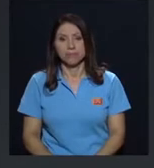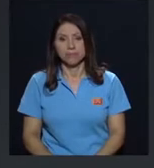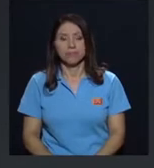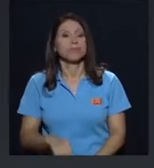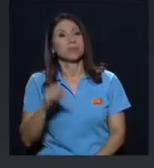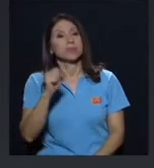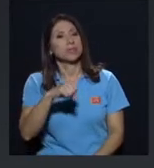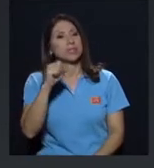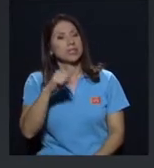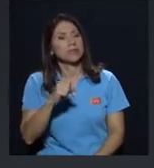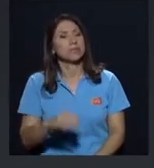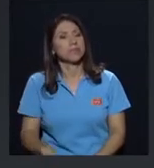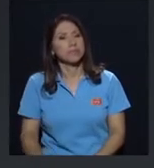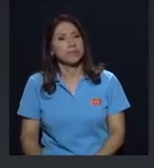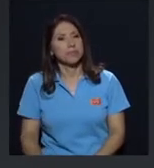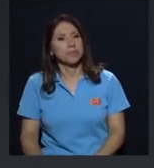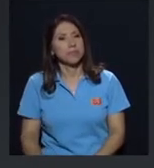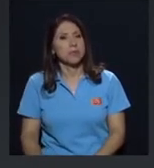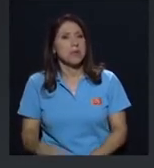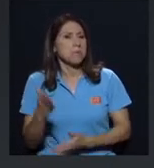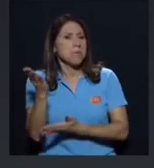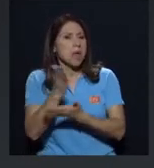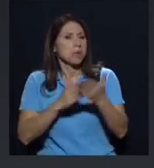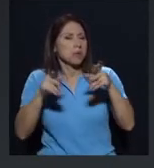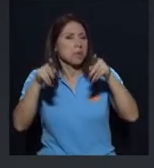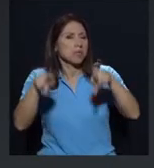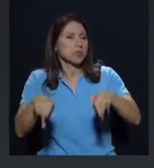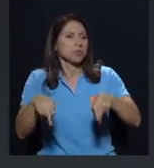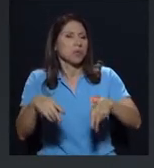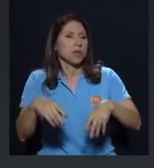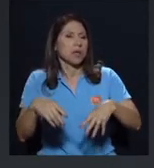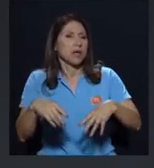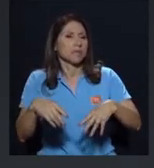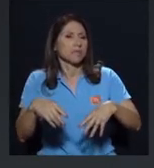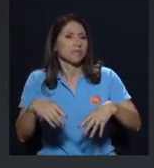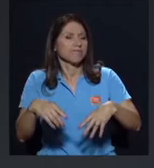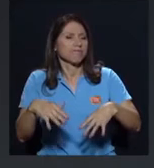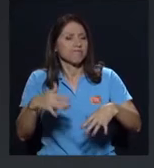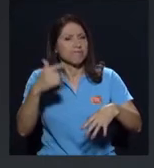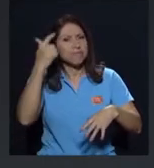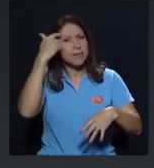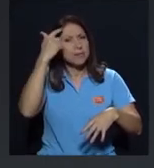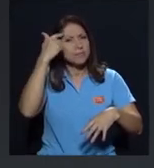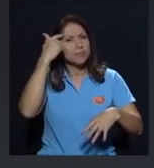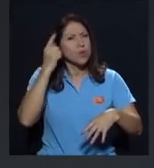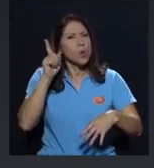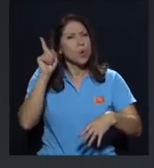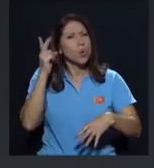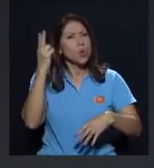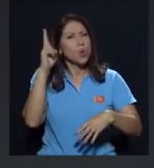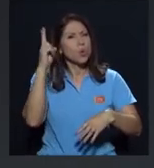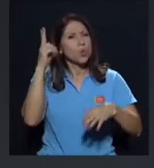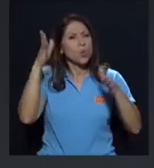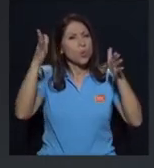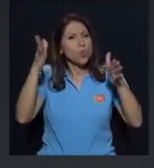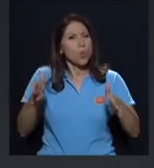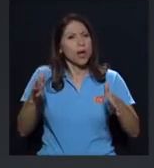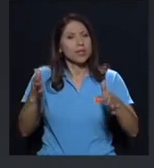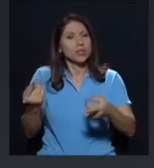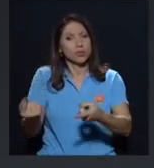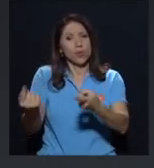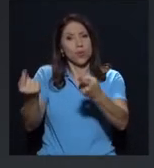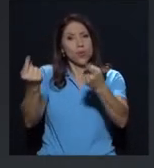alguien decía vino si mi memoria no engaña uruguayo que trabajo el